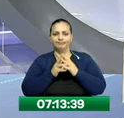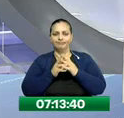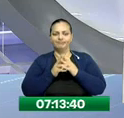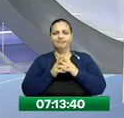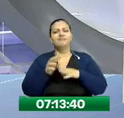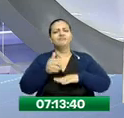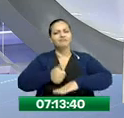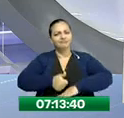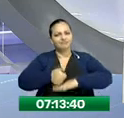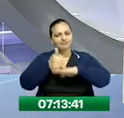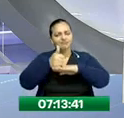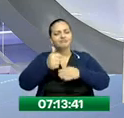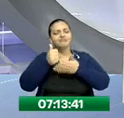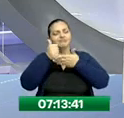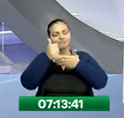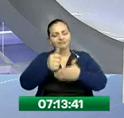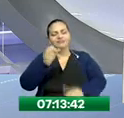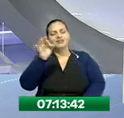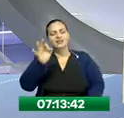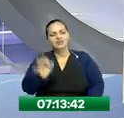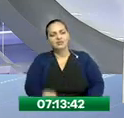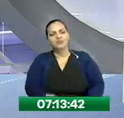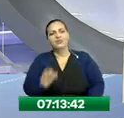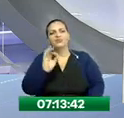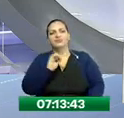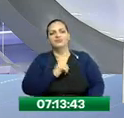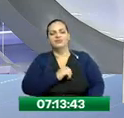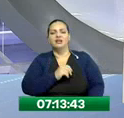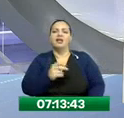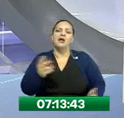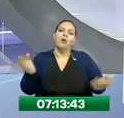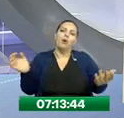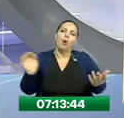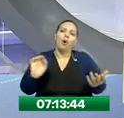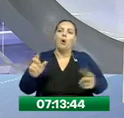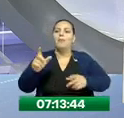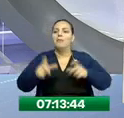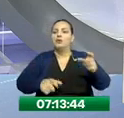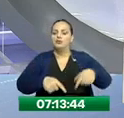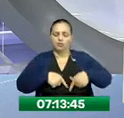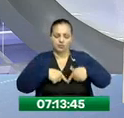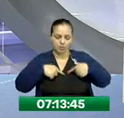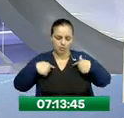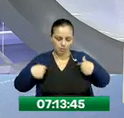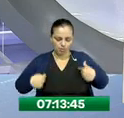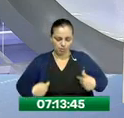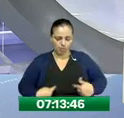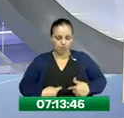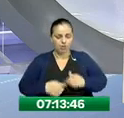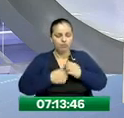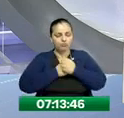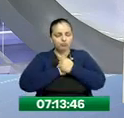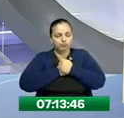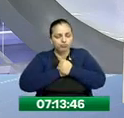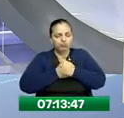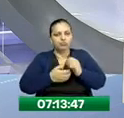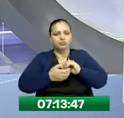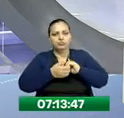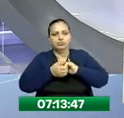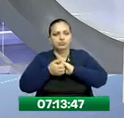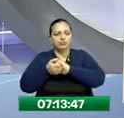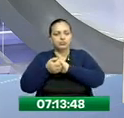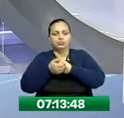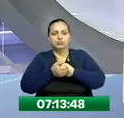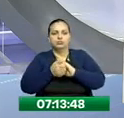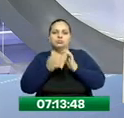parte de las autoridades pertinentes y, por supuesto, también de esos corazones solidarios que estoy segura que no van a hacerse